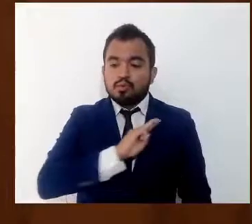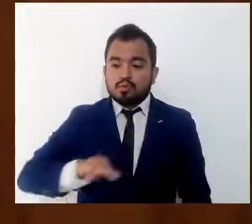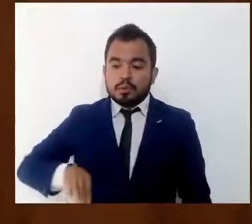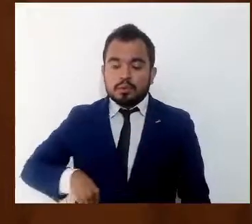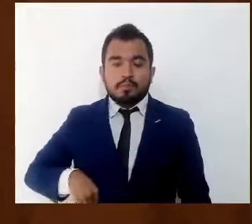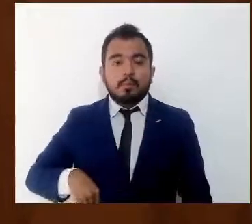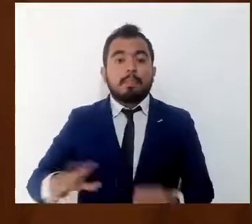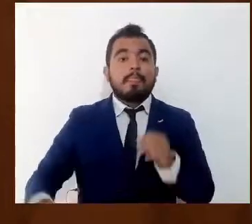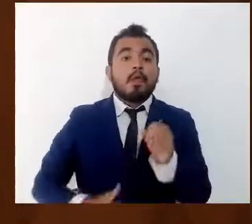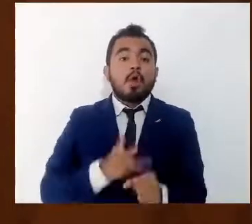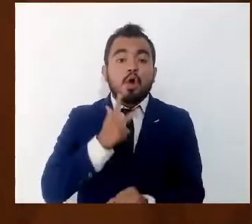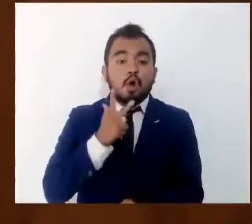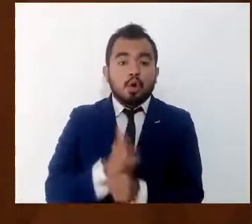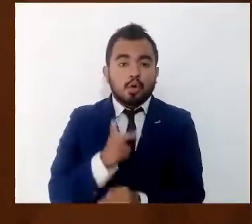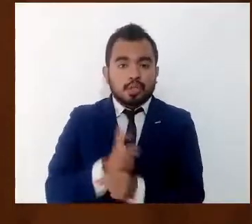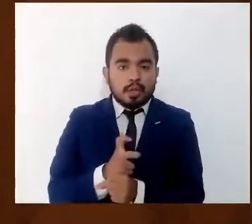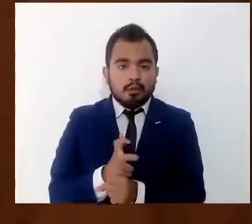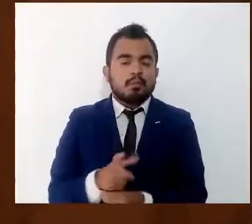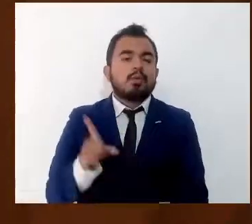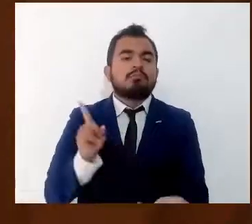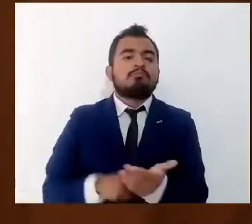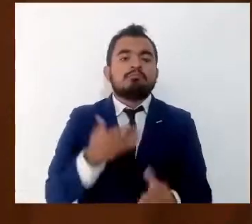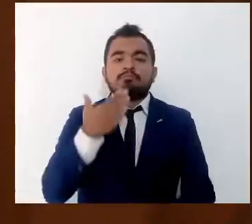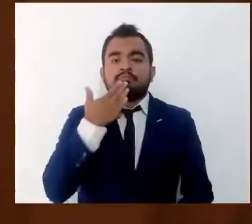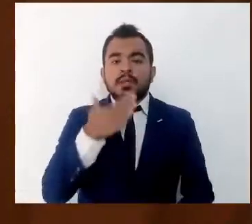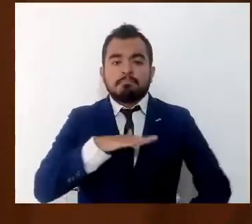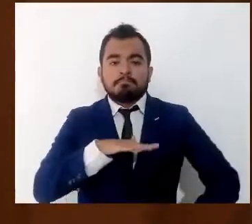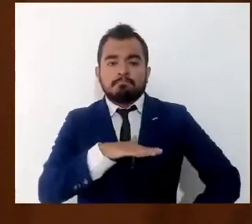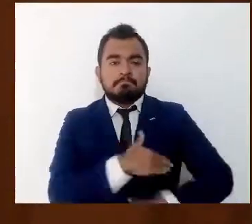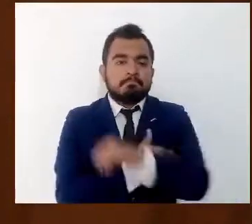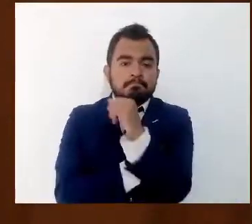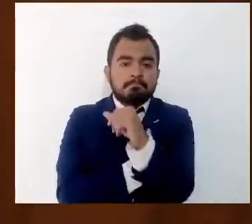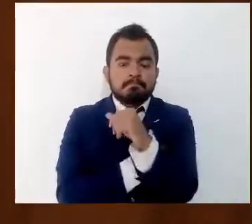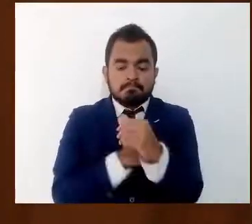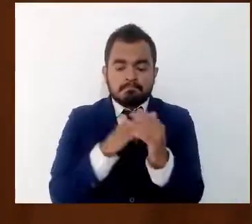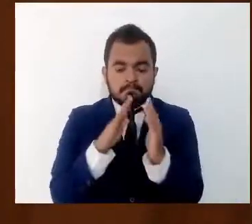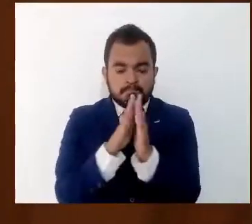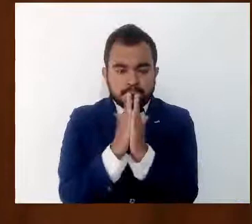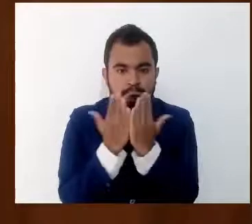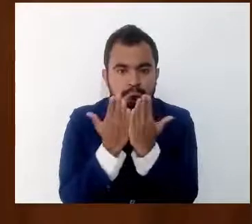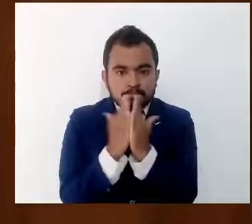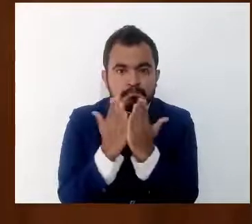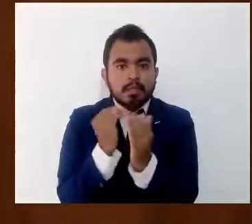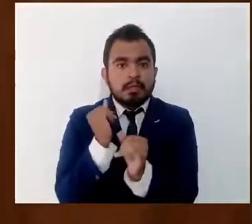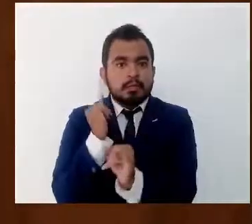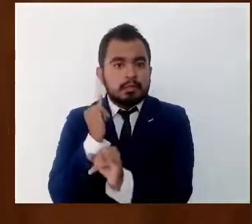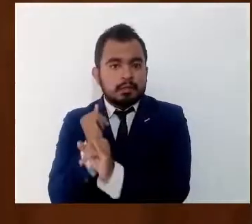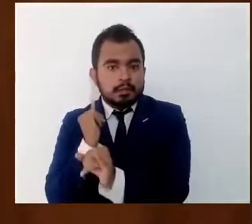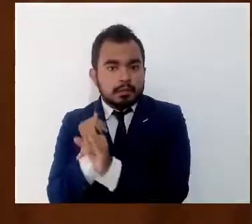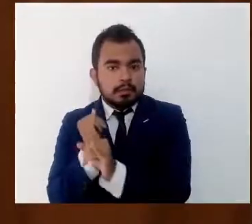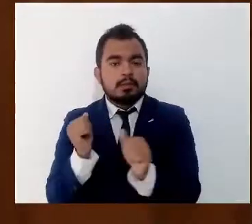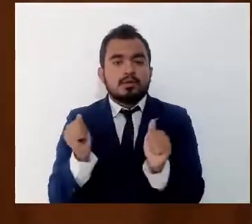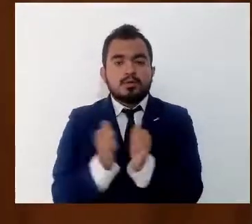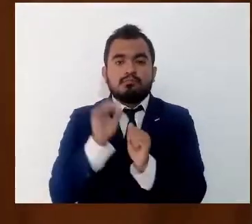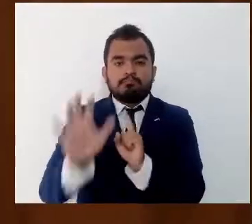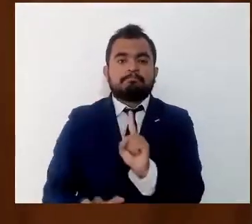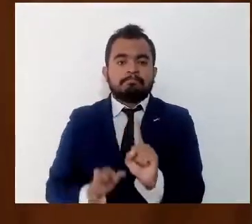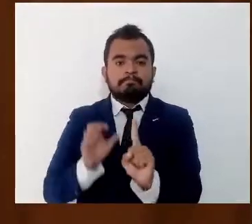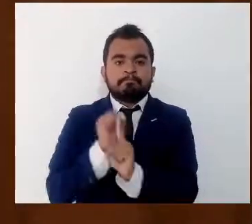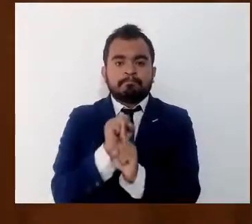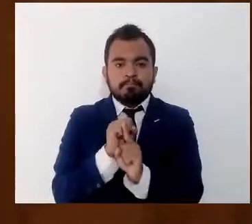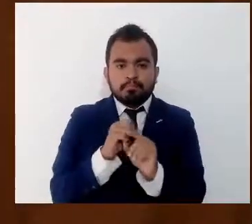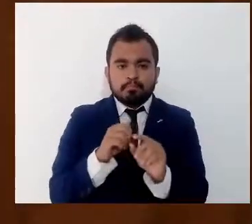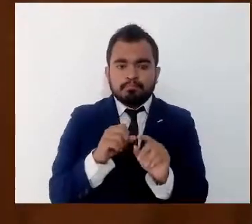una memoria digital, una memoria editorial y digital con el resultado de los 125 foros, y se hará una